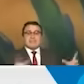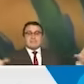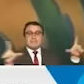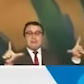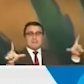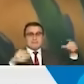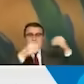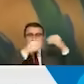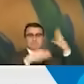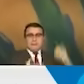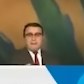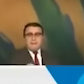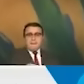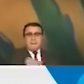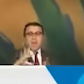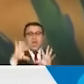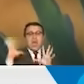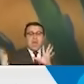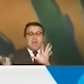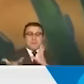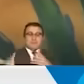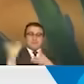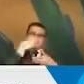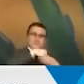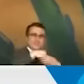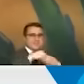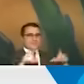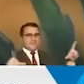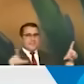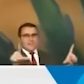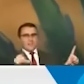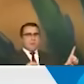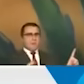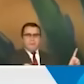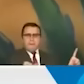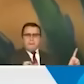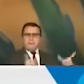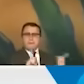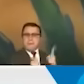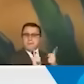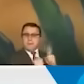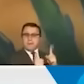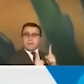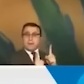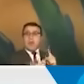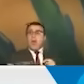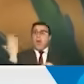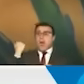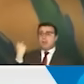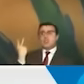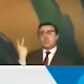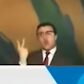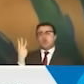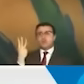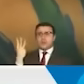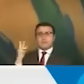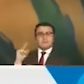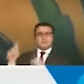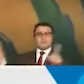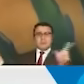muchos canales del mundo y en los nuestros en nuestros televisores Solo aparecían dos o tres